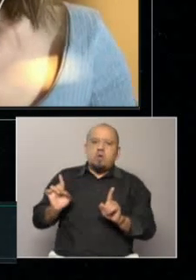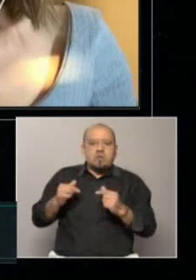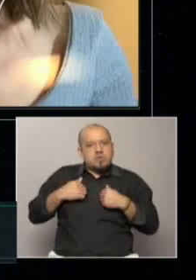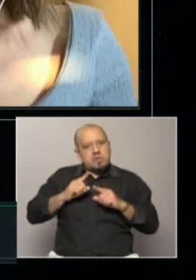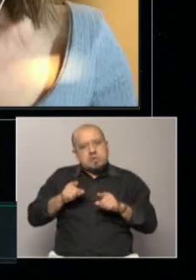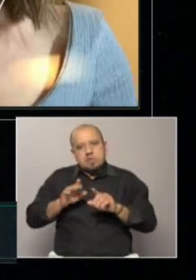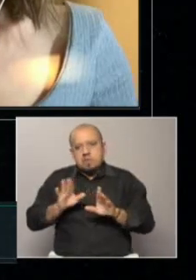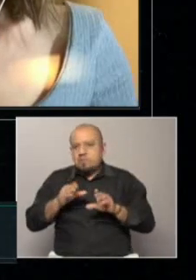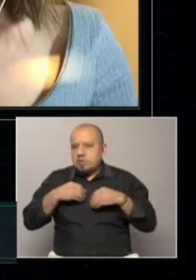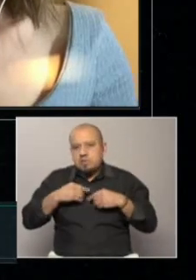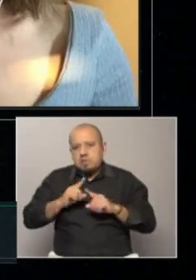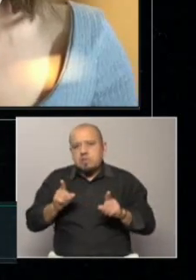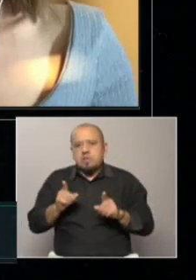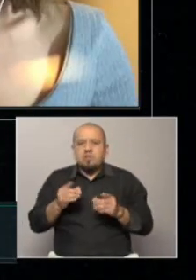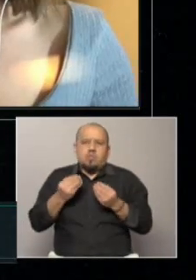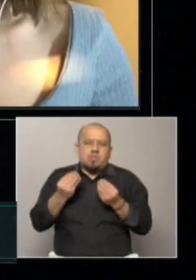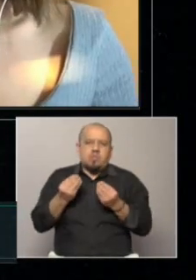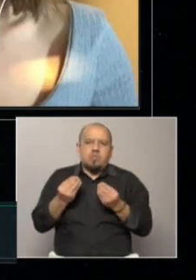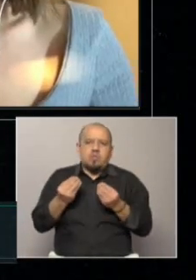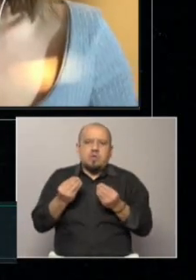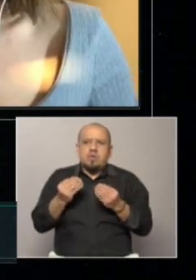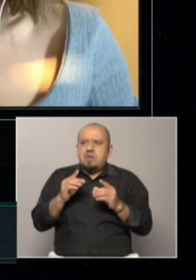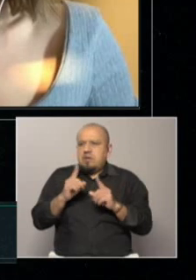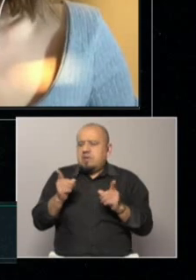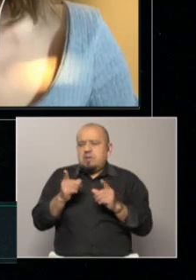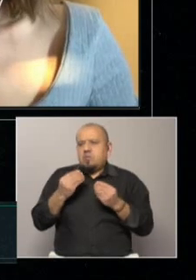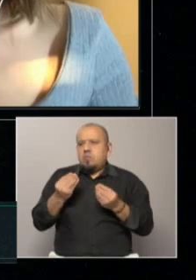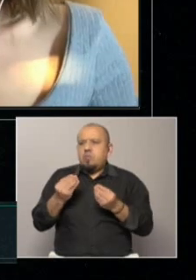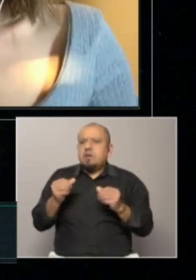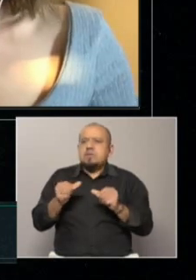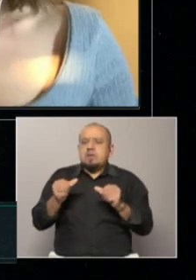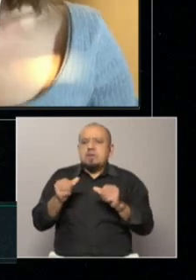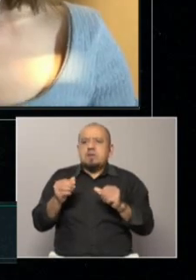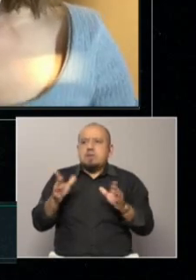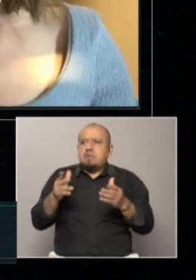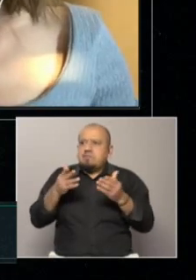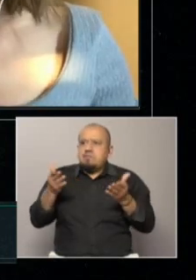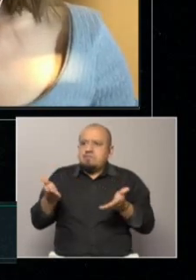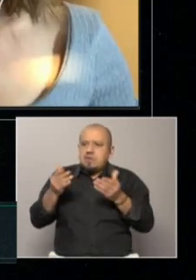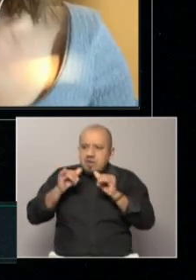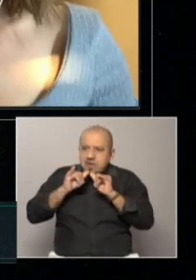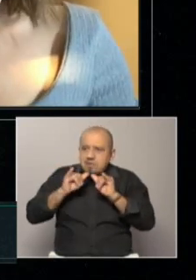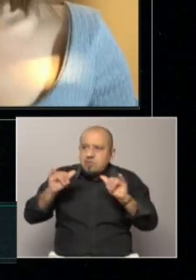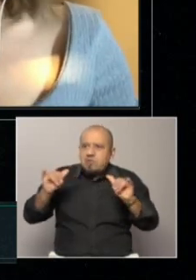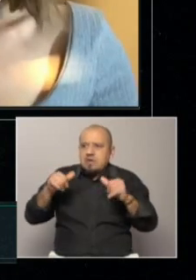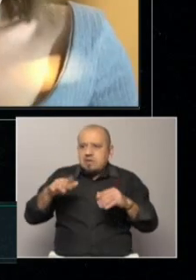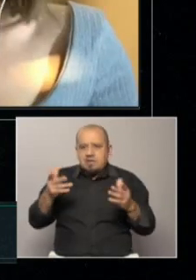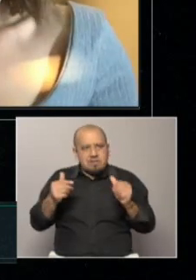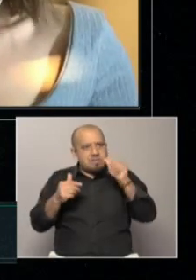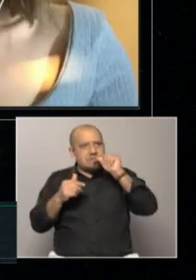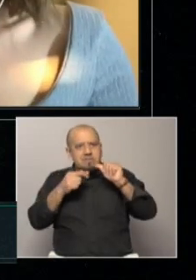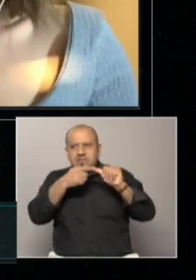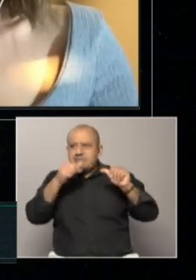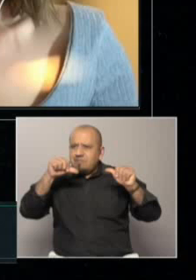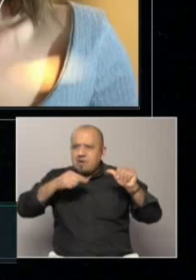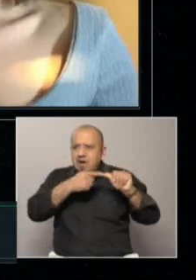consideración de hacer totalmente de mala utilización o fomentar el consumo de algo que hace mal